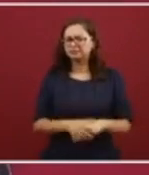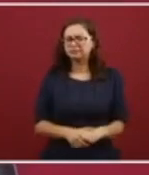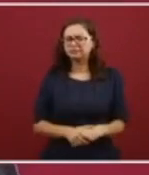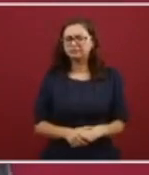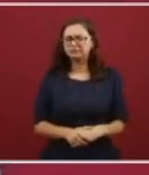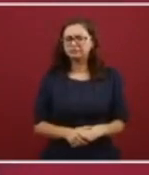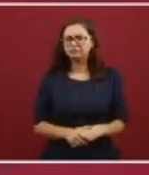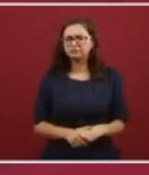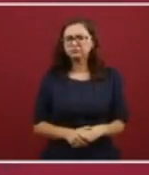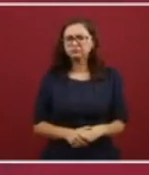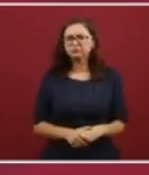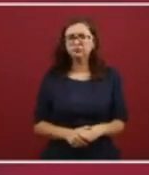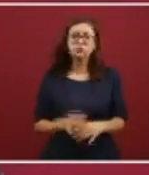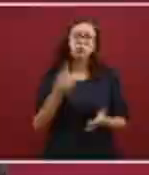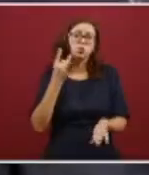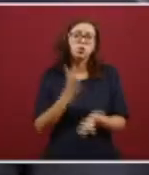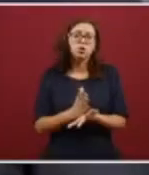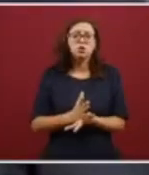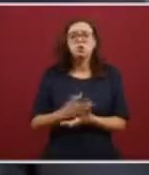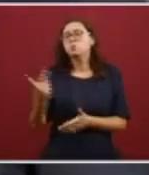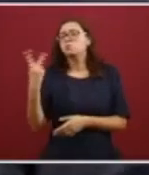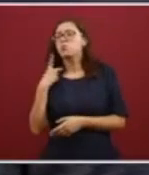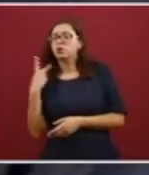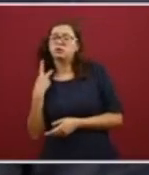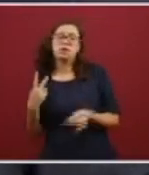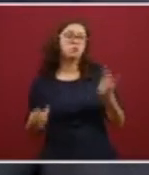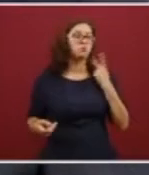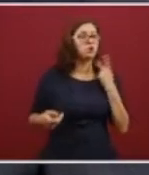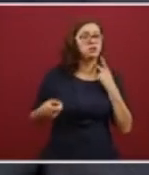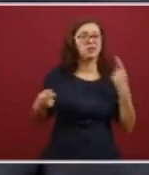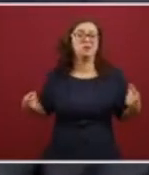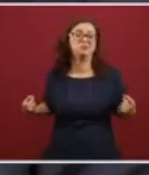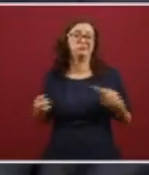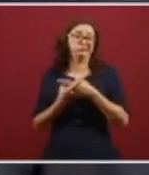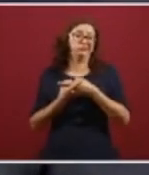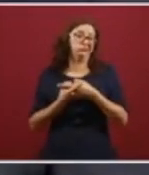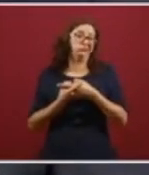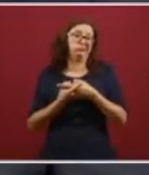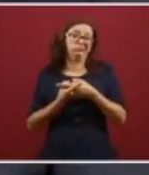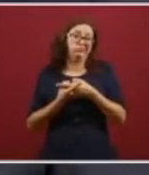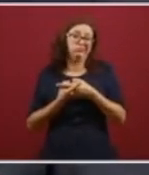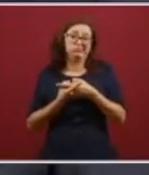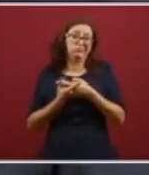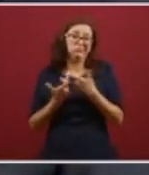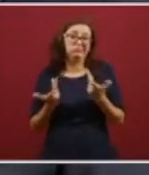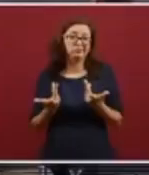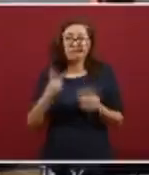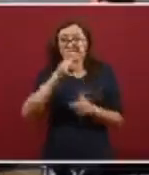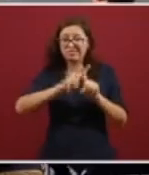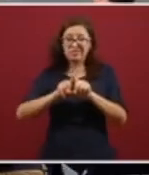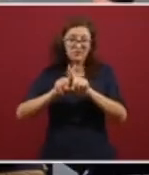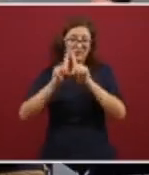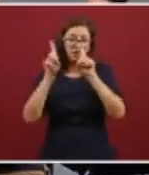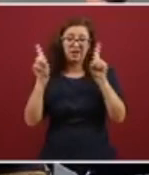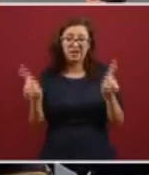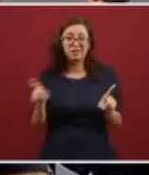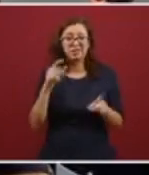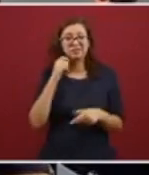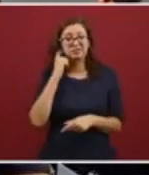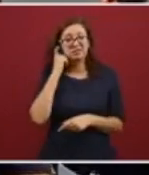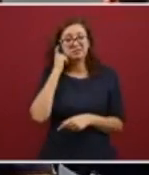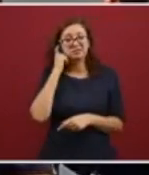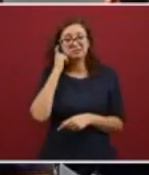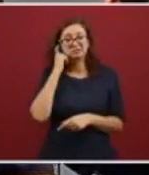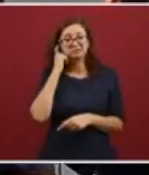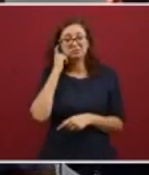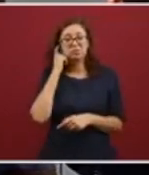hay políticas diferentes, son proyectos distintos y contrapuestos. Es que no fue un cambio